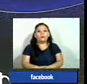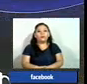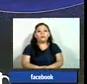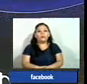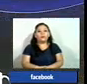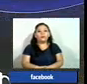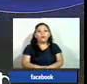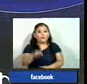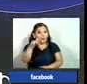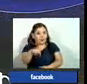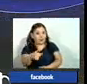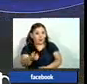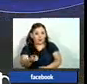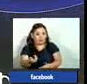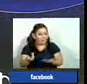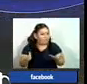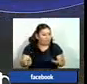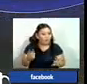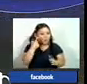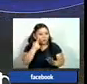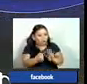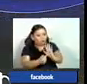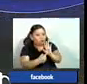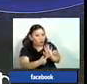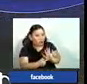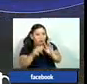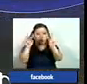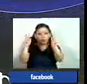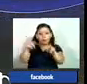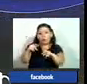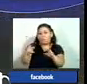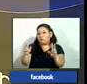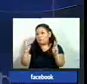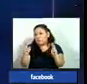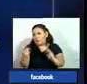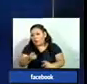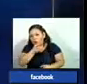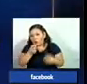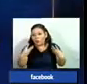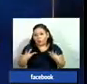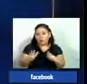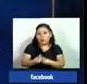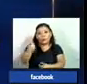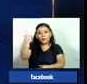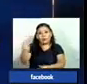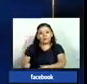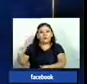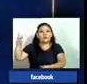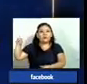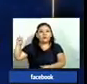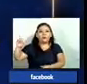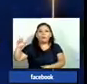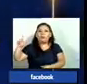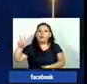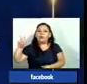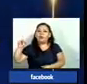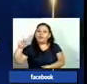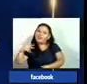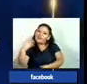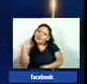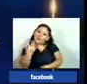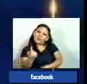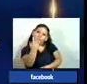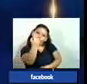a continuación le presentamos un servicio social se trata de Melvin Díaz quien necesita de una persona